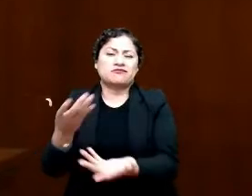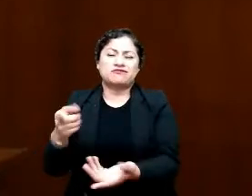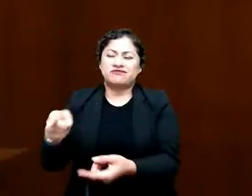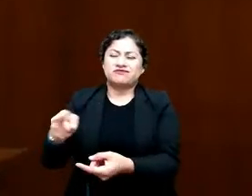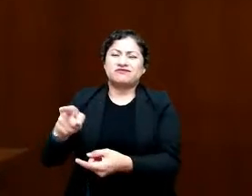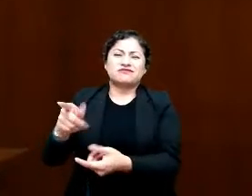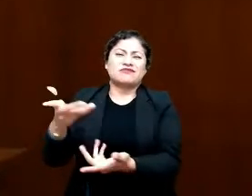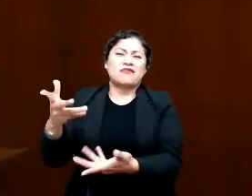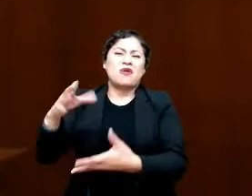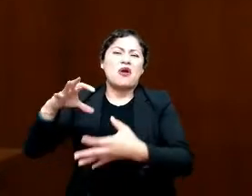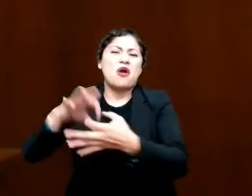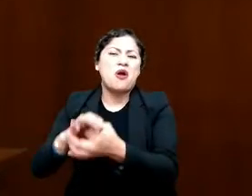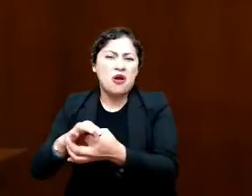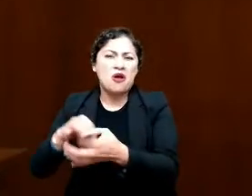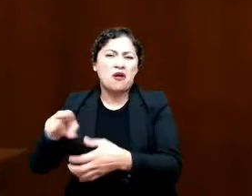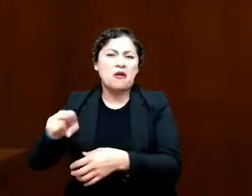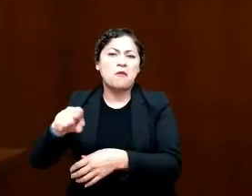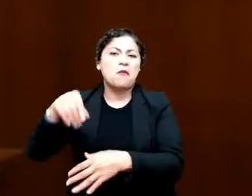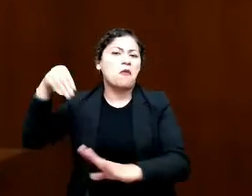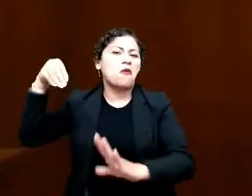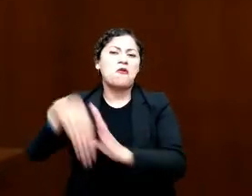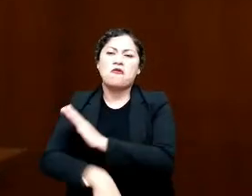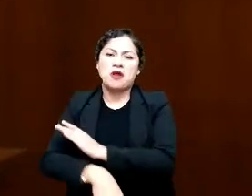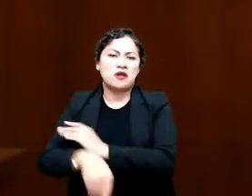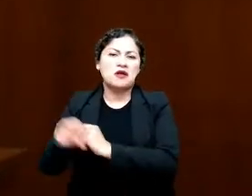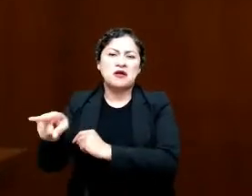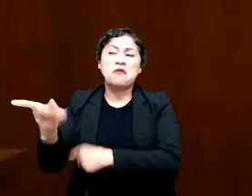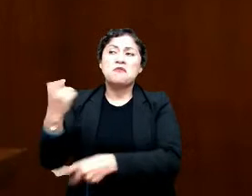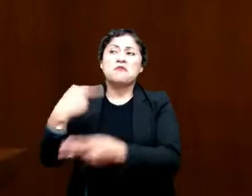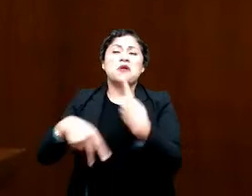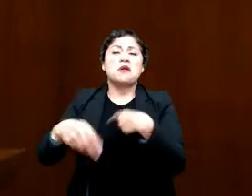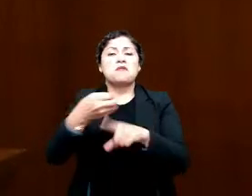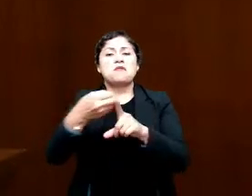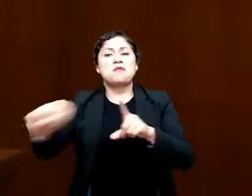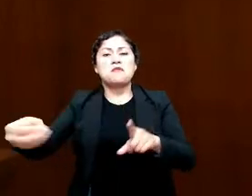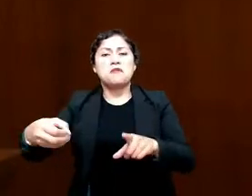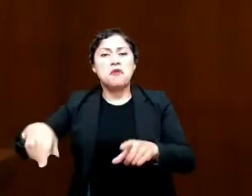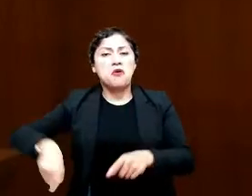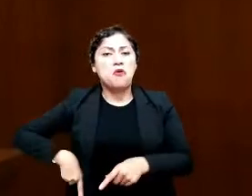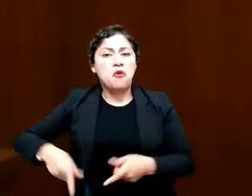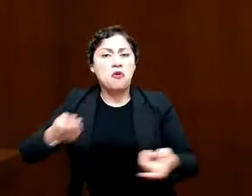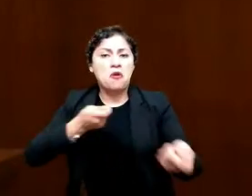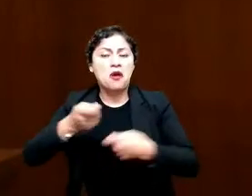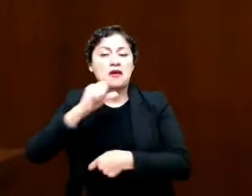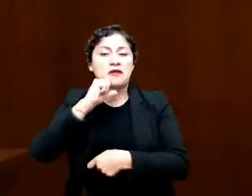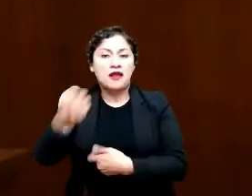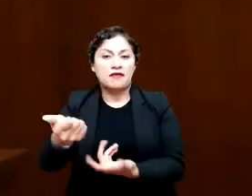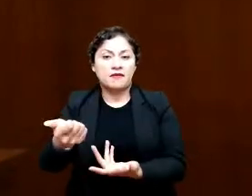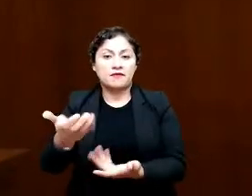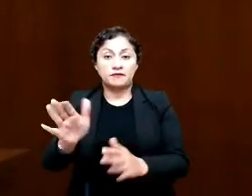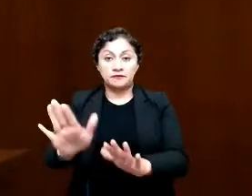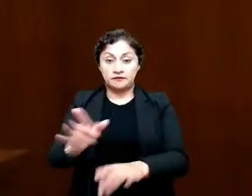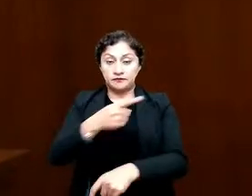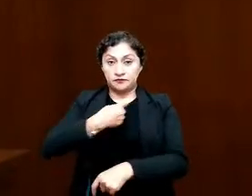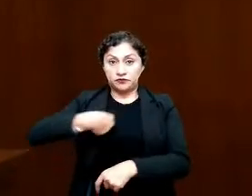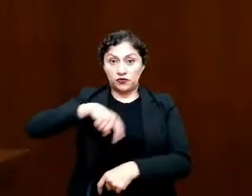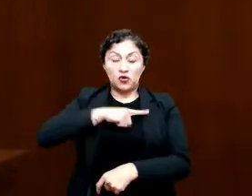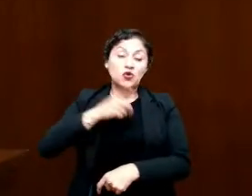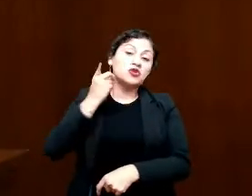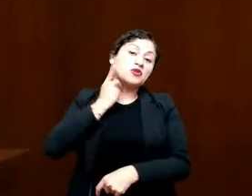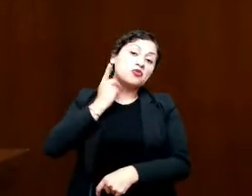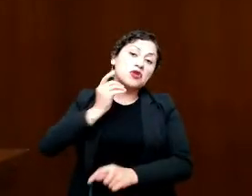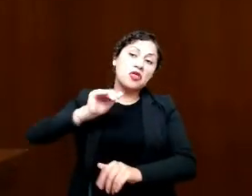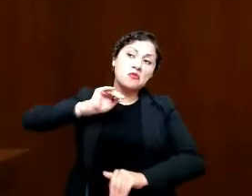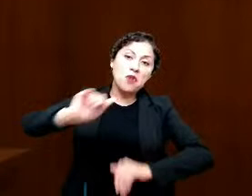fracasos administrativos y en ingobernabilidad. Las preguntas que le hacemos y que le hacen millones de